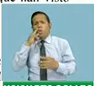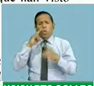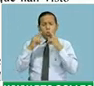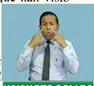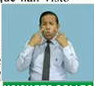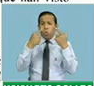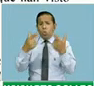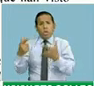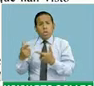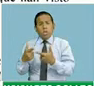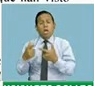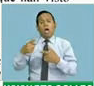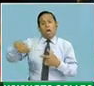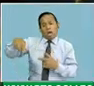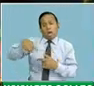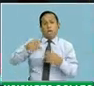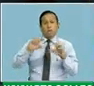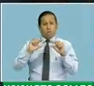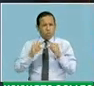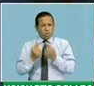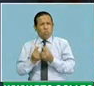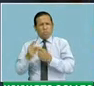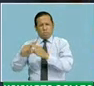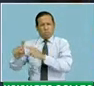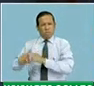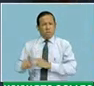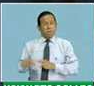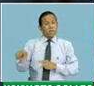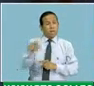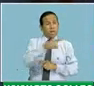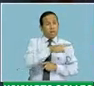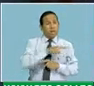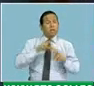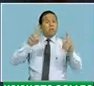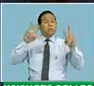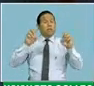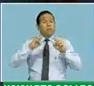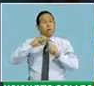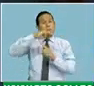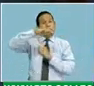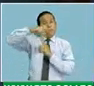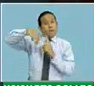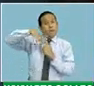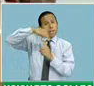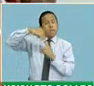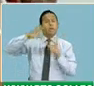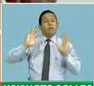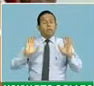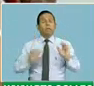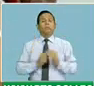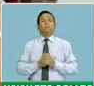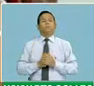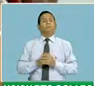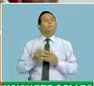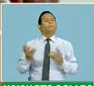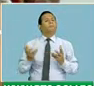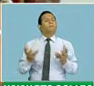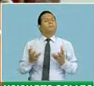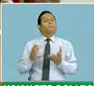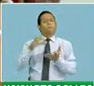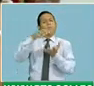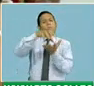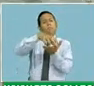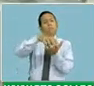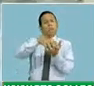y Círculos de Cuidado, Recreación y Aprendizaje del Ministerio de Inclusión Económica y Social, localizados en los cantones